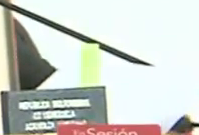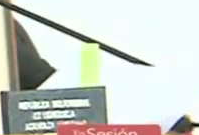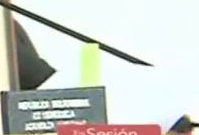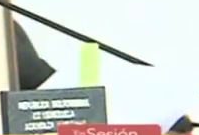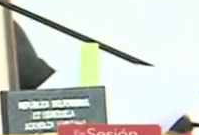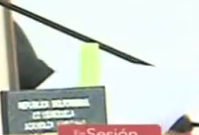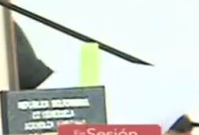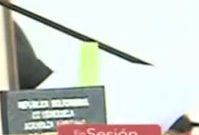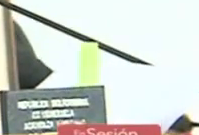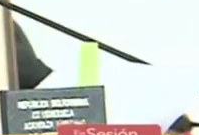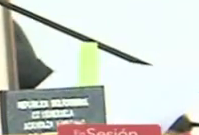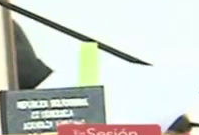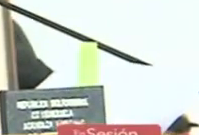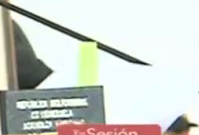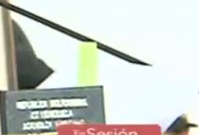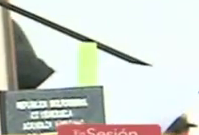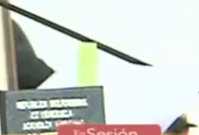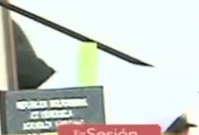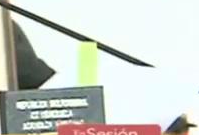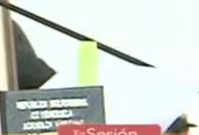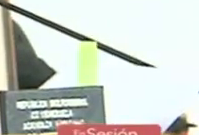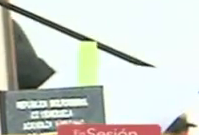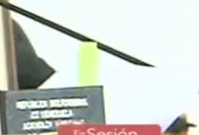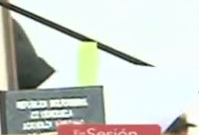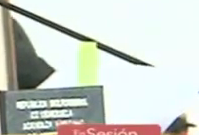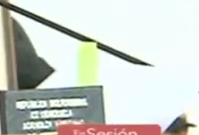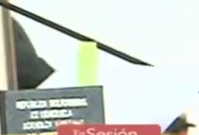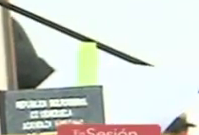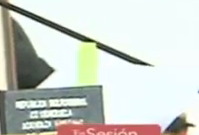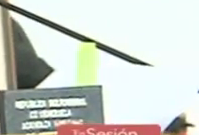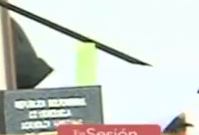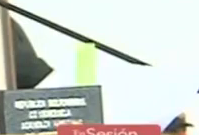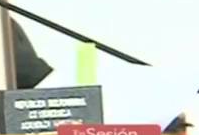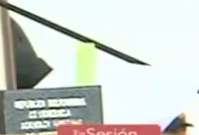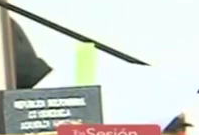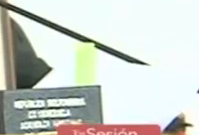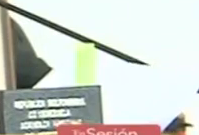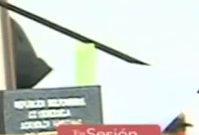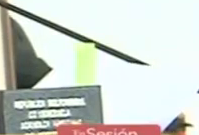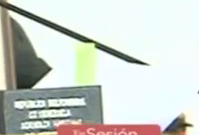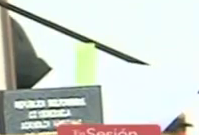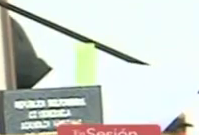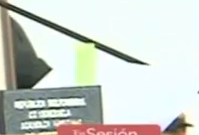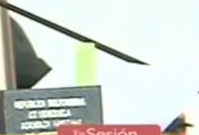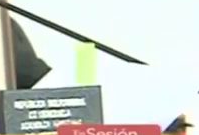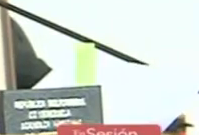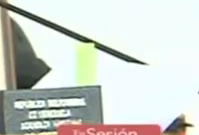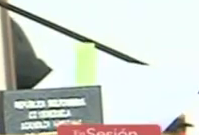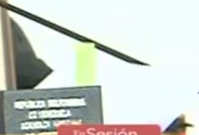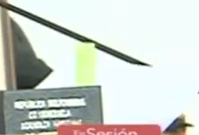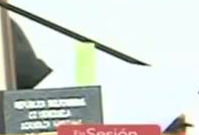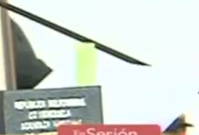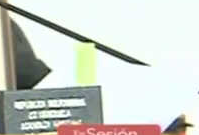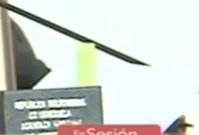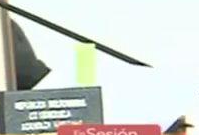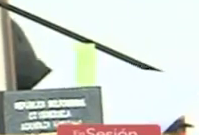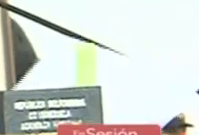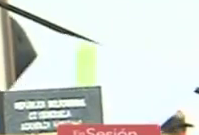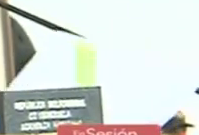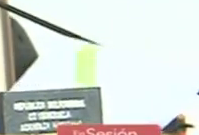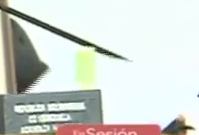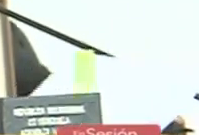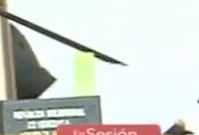quórum reglamentario, el presidente de la Asamblea Nacional, diputado Jorge Rodríguez Gómez, declaró abierta la